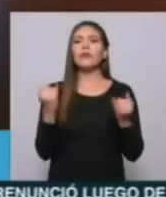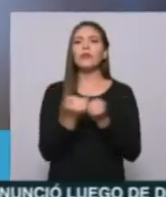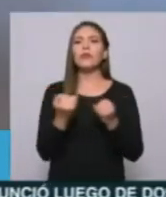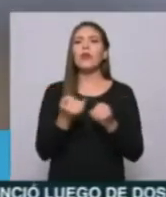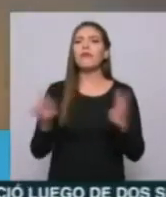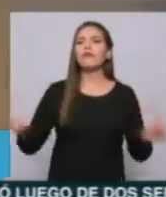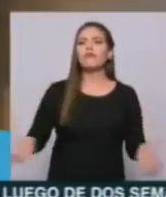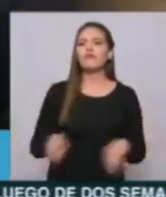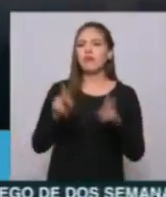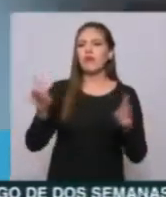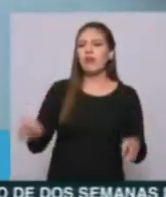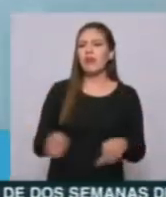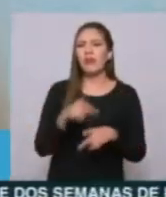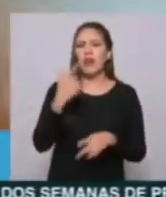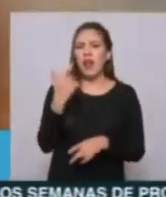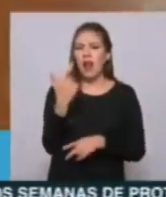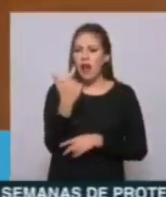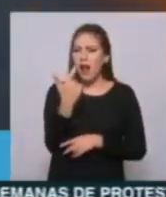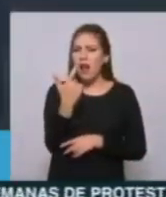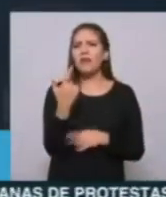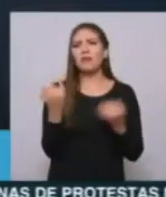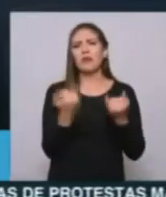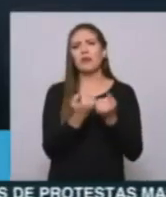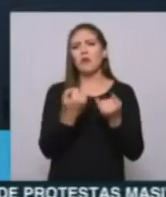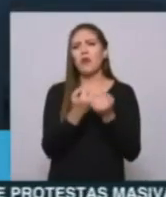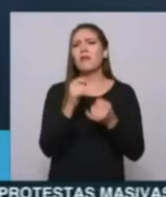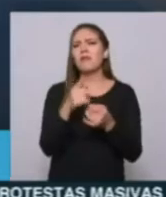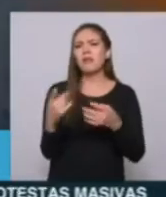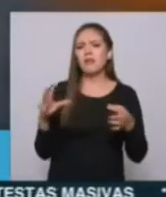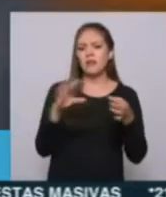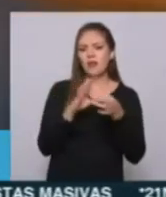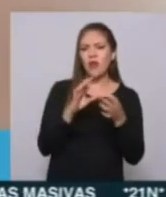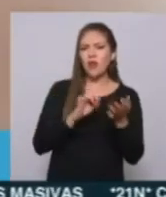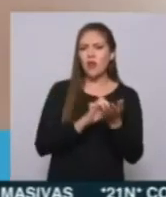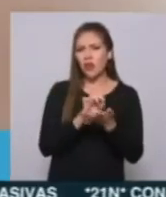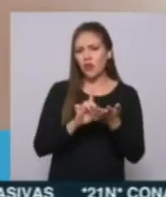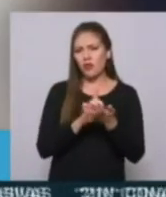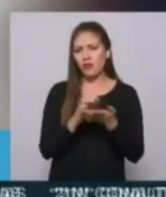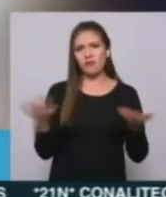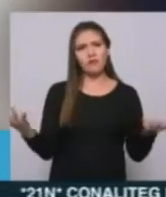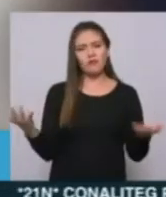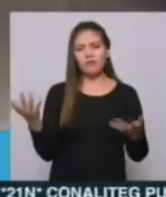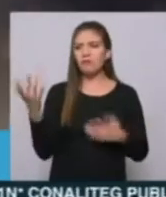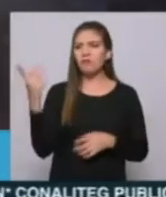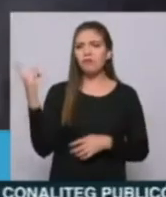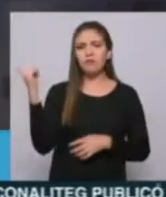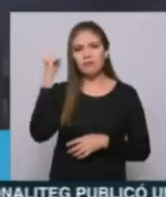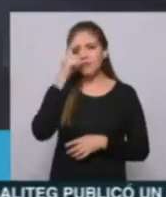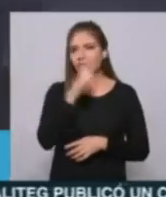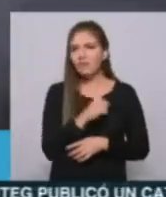armas y que se mete también con las cuestiones de drogas. Es bastante complejo y es algo que se ha